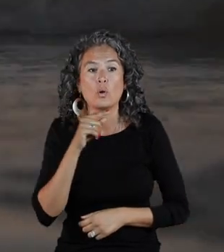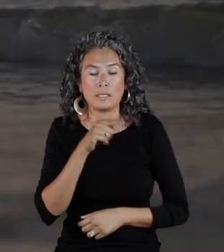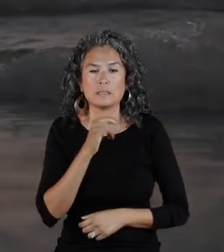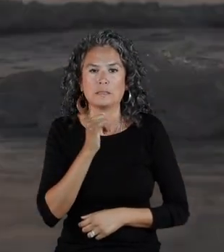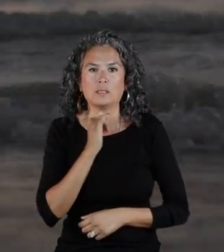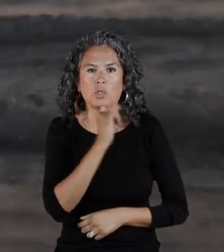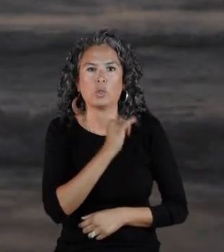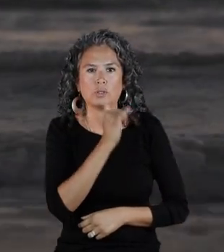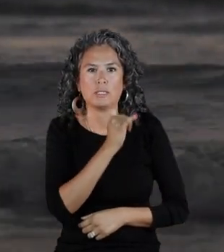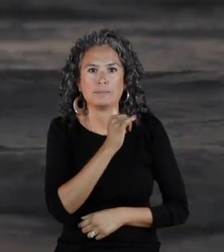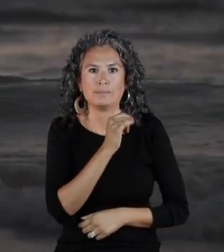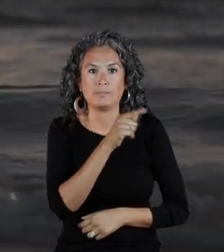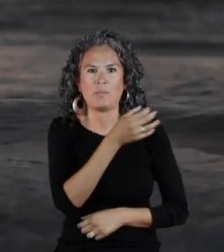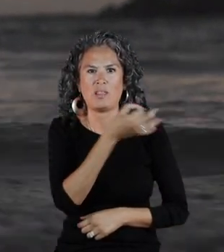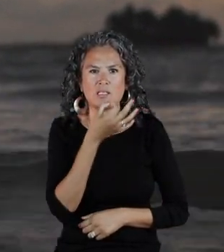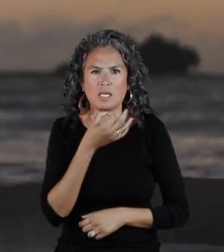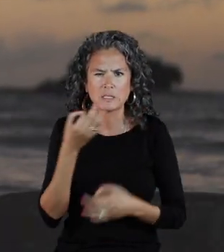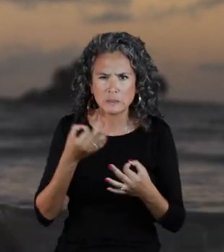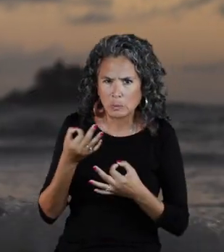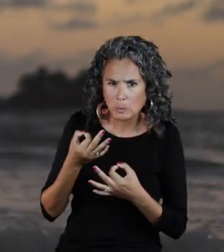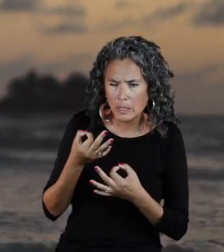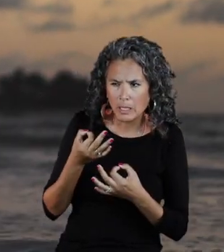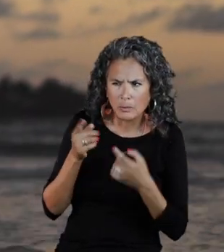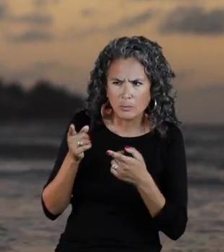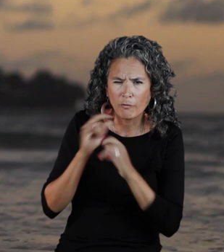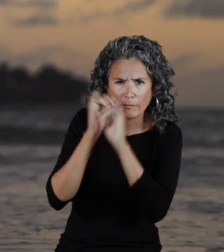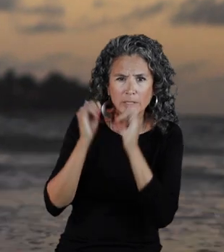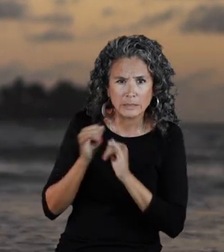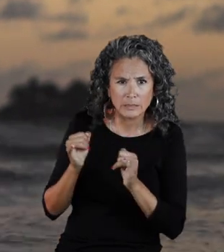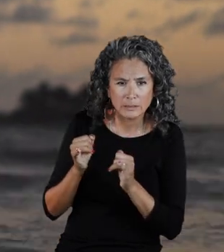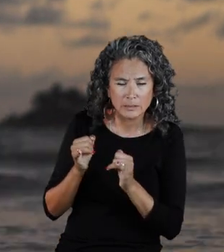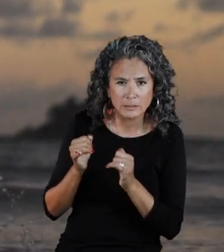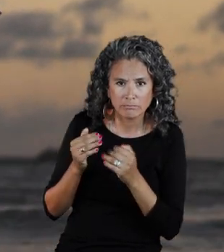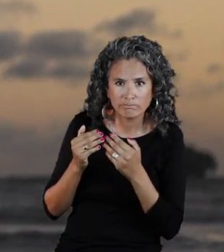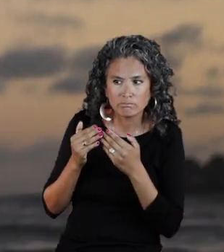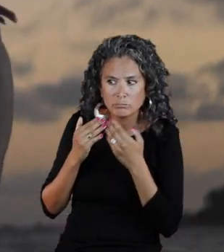que sí le conté y me dice, ¿vos estás segura? ¿Vos sos feliz?